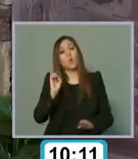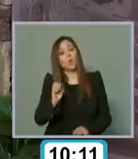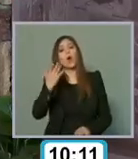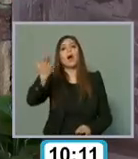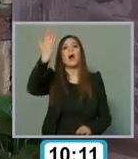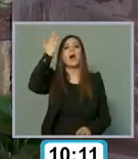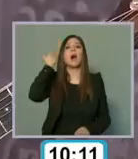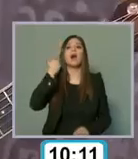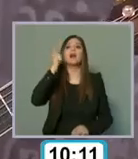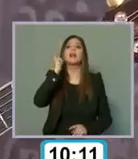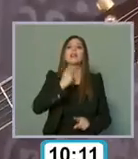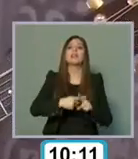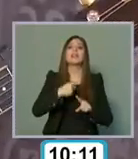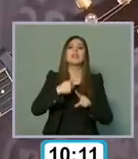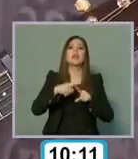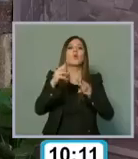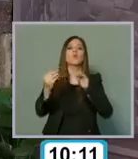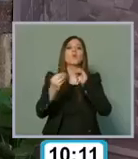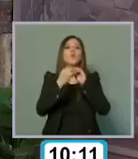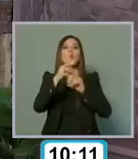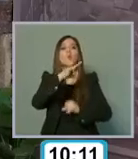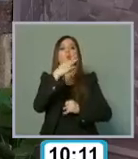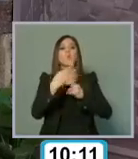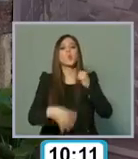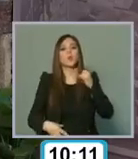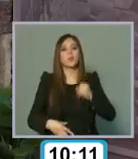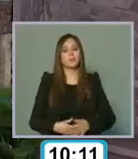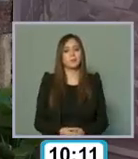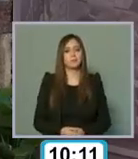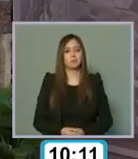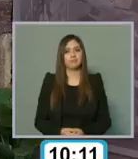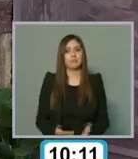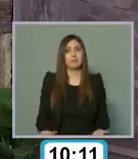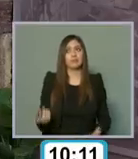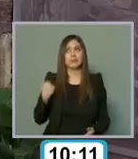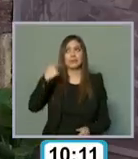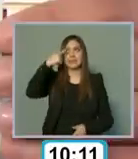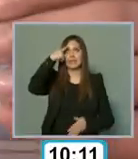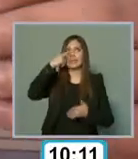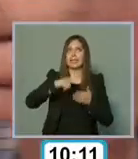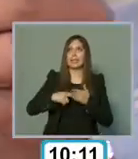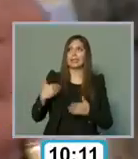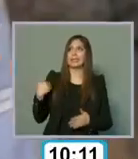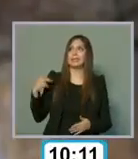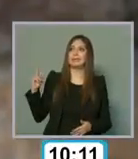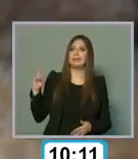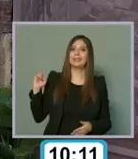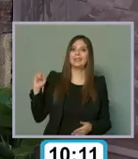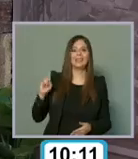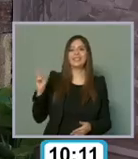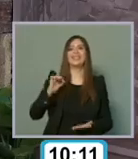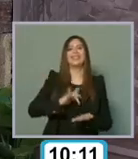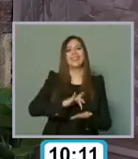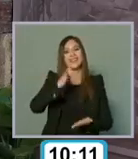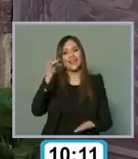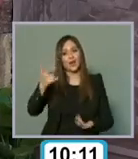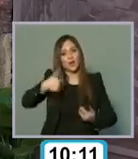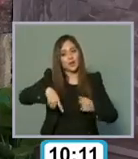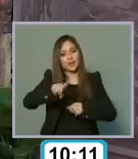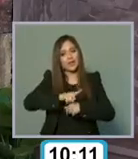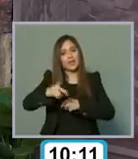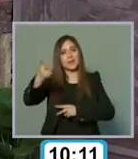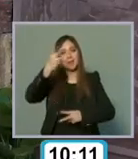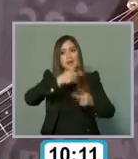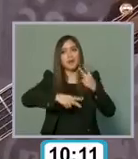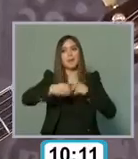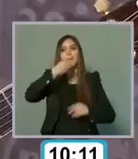dieron ese último beso. Bueno, creo que fue el fin de semana. Ah, no, ¿verdad? Muchas gracias por estar con nosotros. Me encanta tu onda,